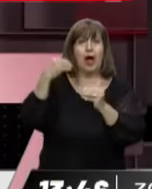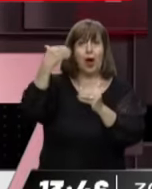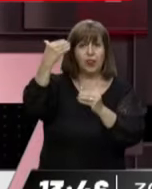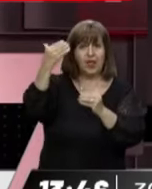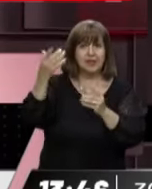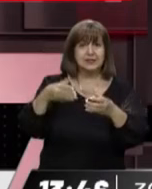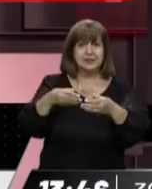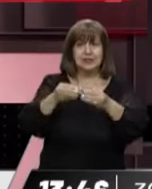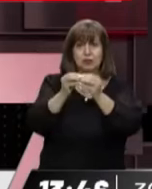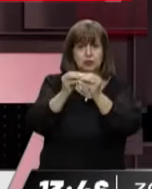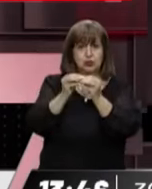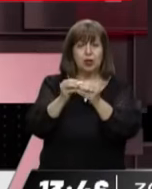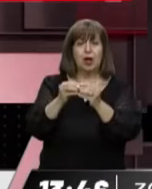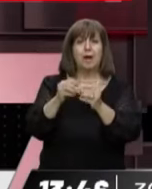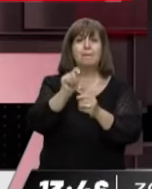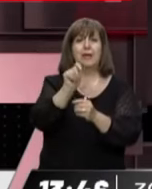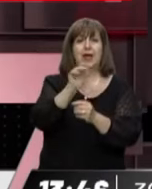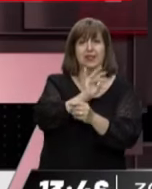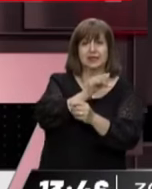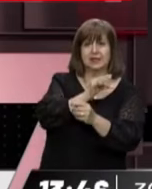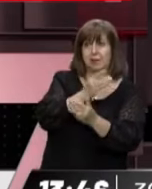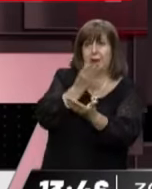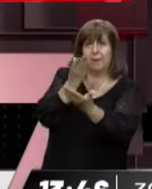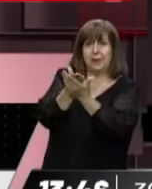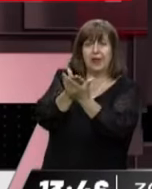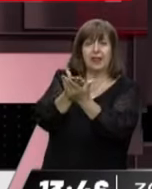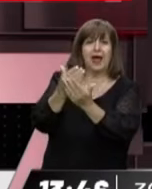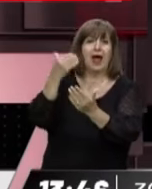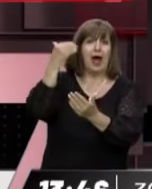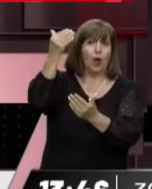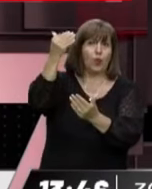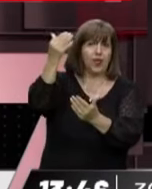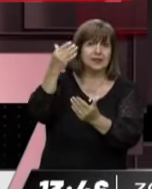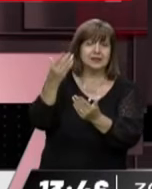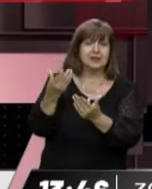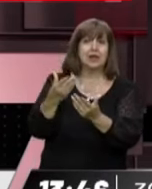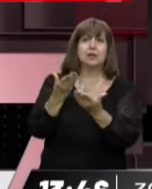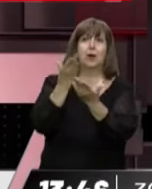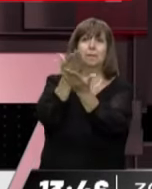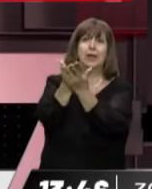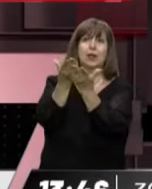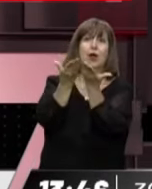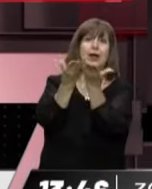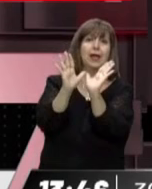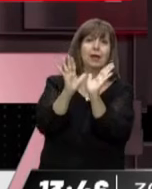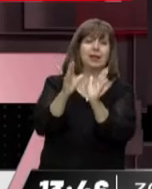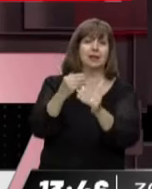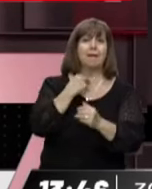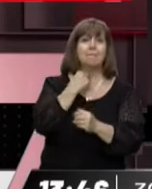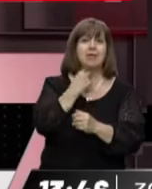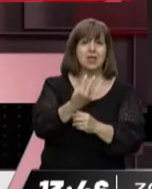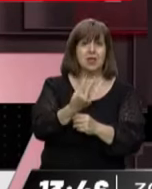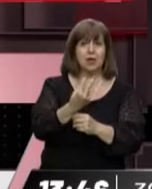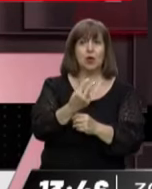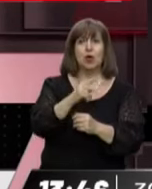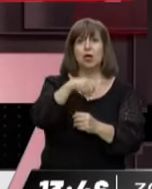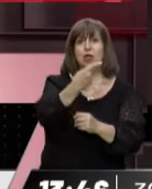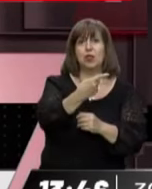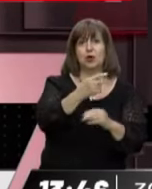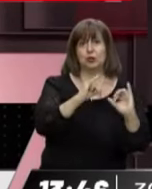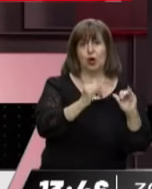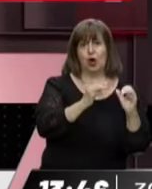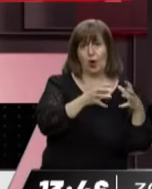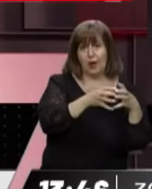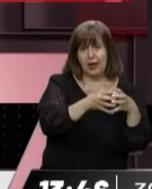solicitado a mediados de diciembre para pedir la libertad de mi hijo y de otros chicos más,